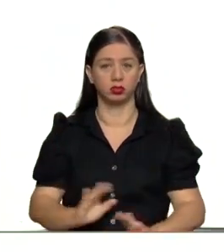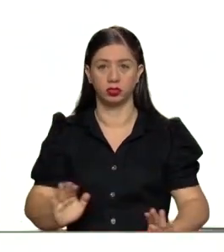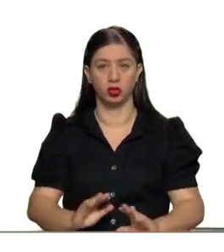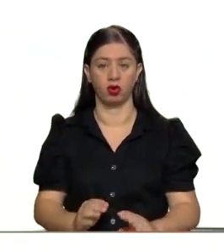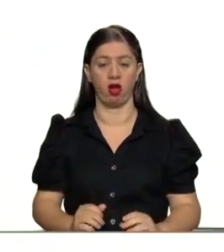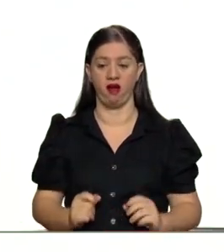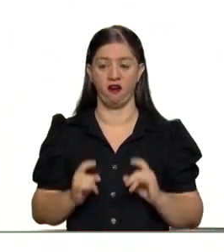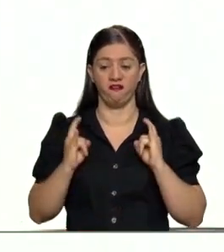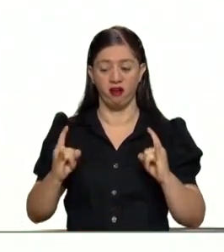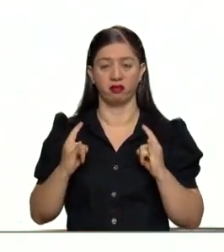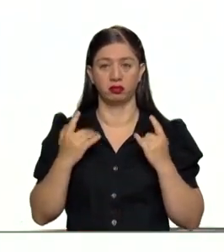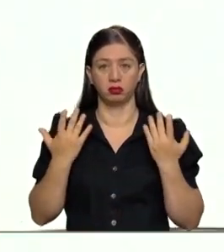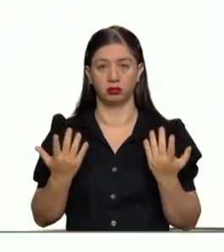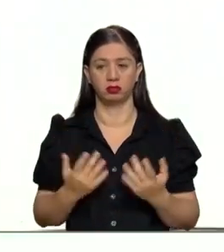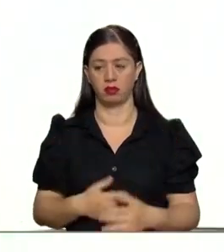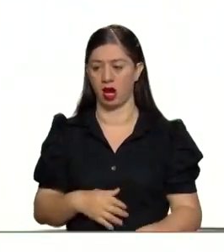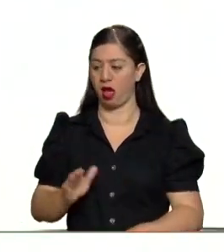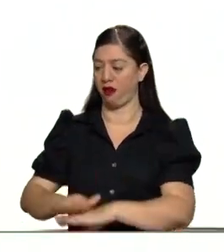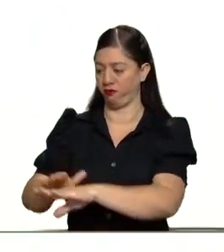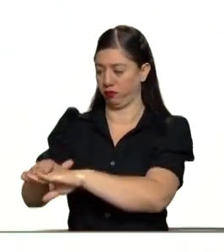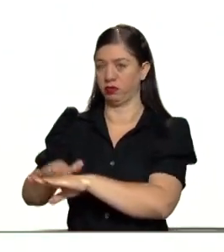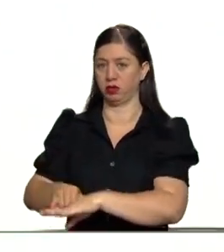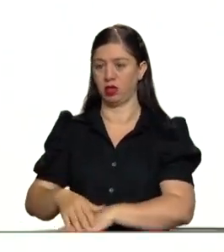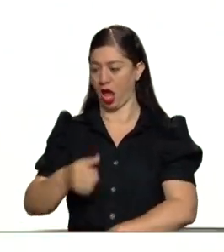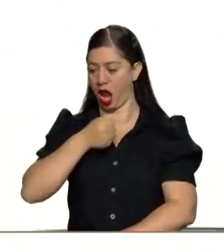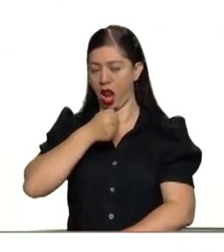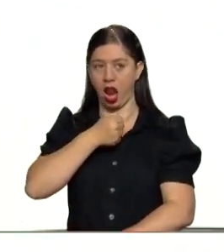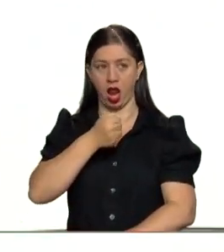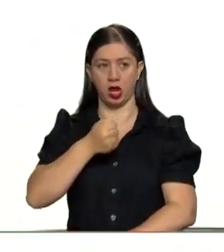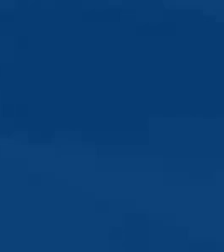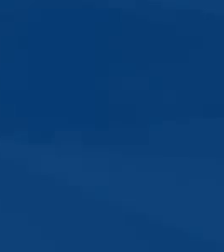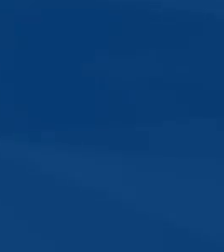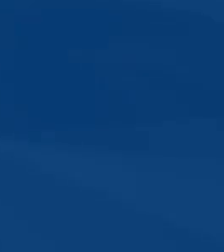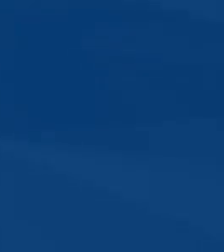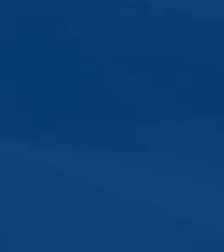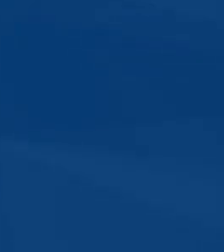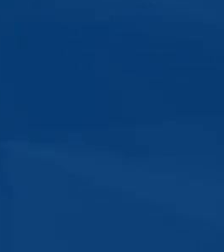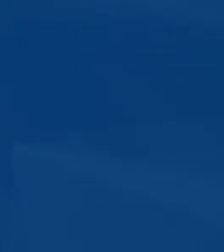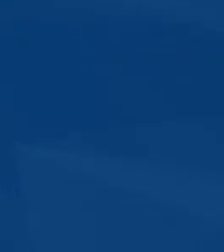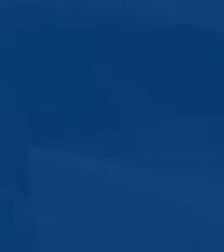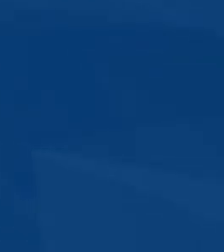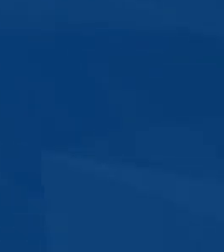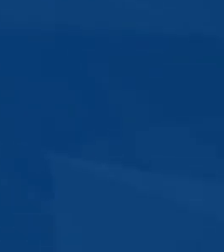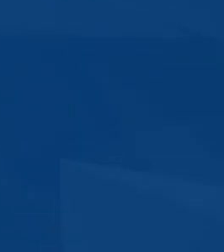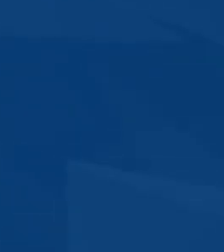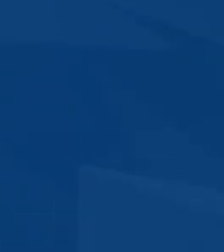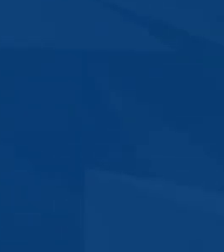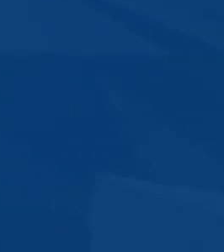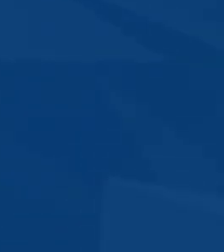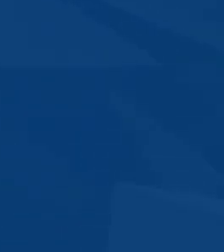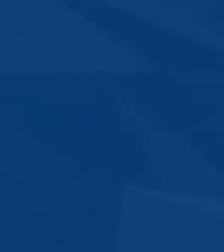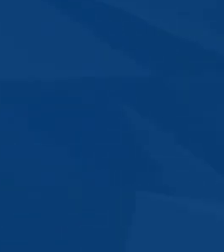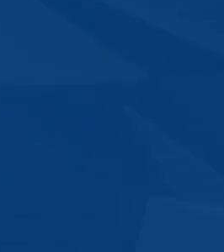la ligera, por salir a decirles a ustedes lo que muchos quieren oír.